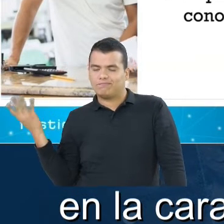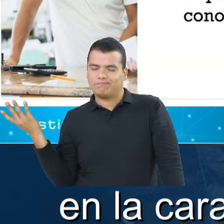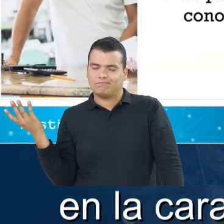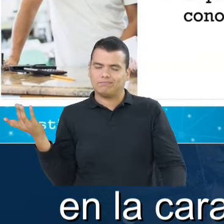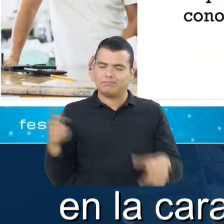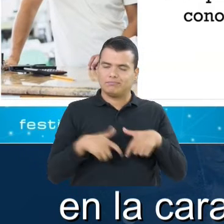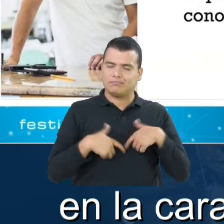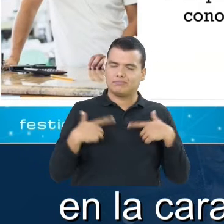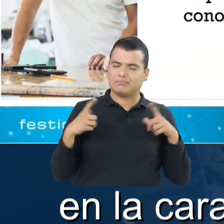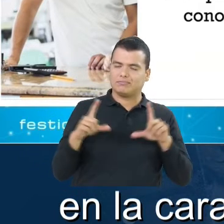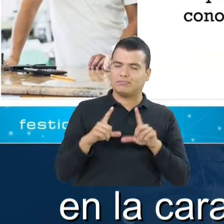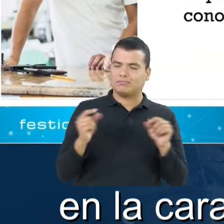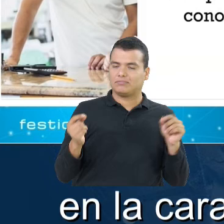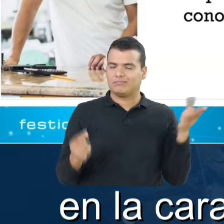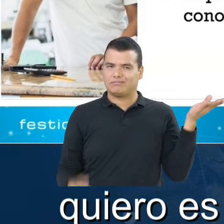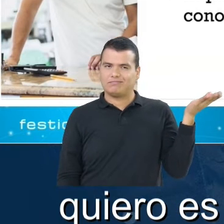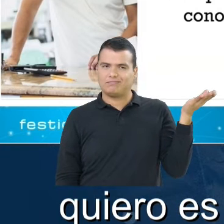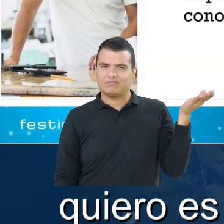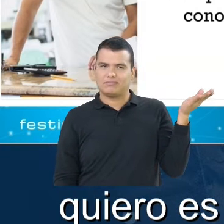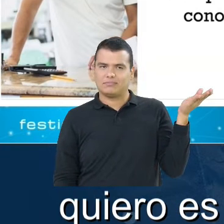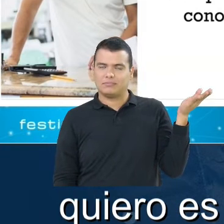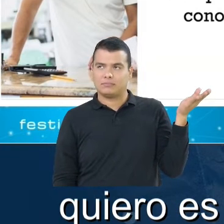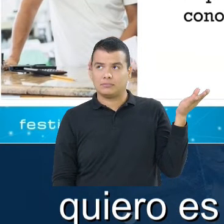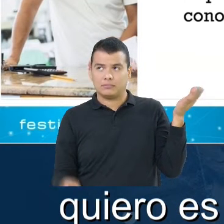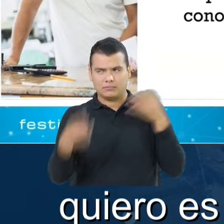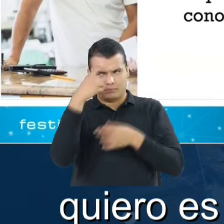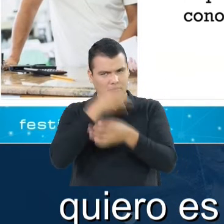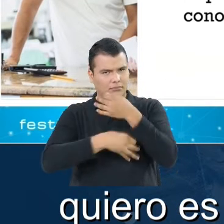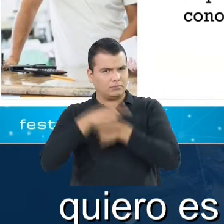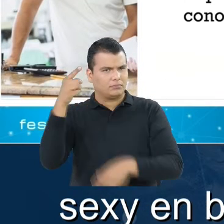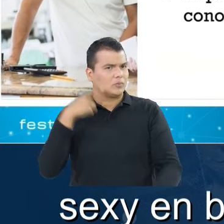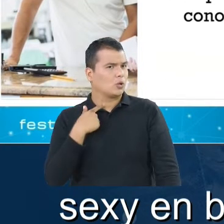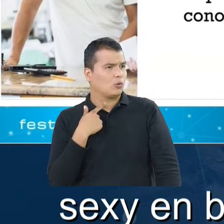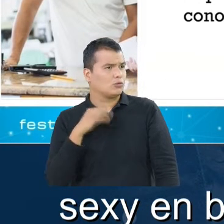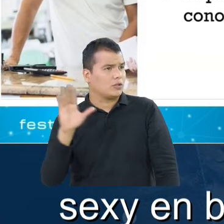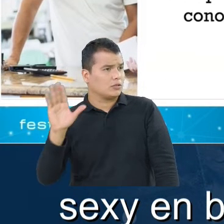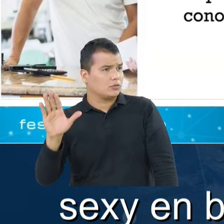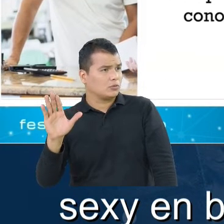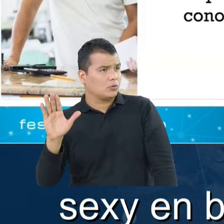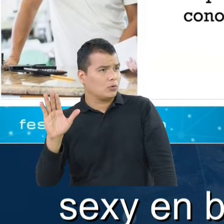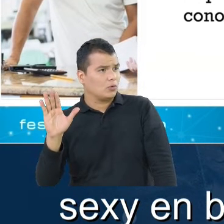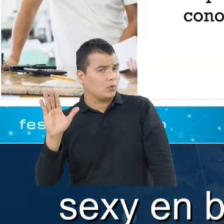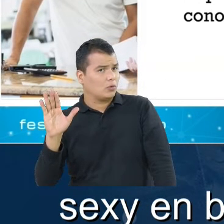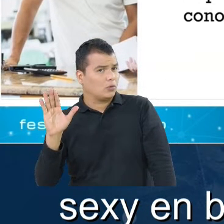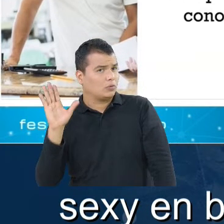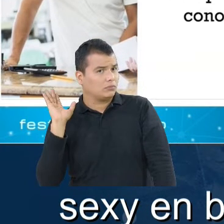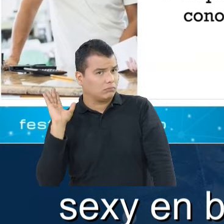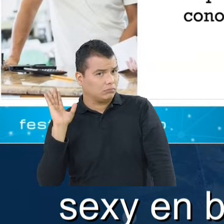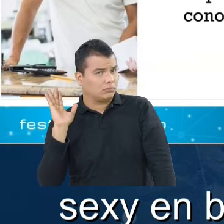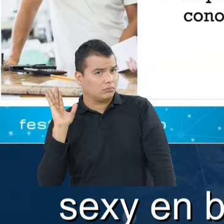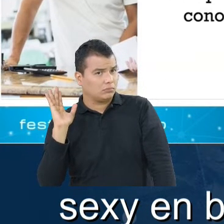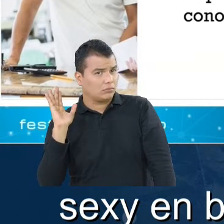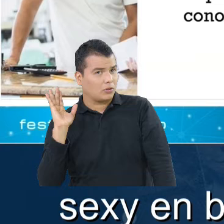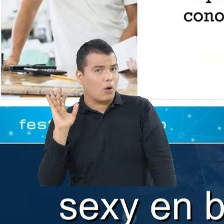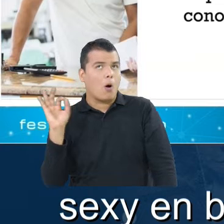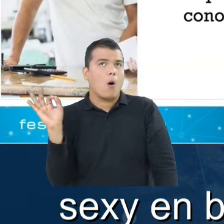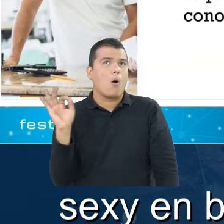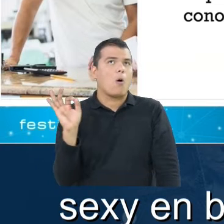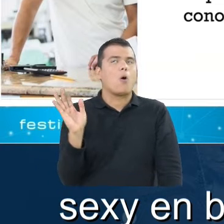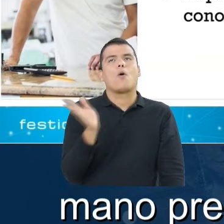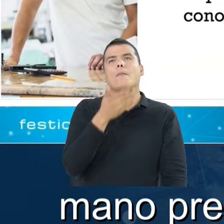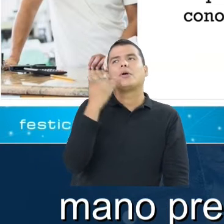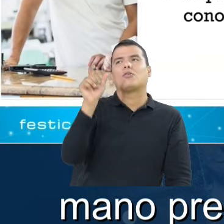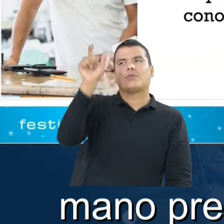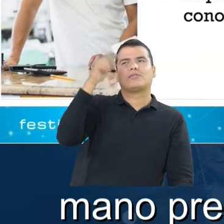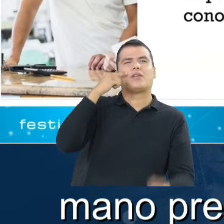bikini con mi producto en la mano. Pregúntense, ¿Federico o su buyer persona, les gustaría ver una modelo en bikini o prefieren ver a un